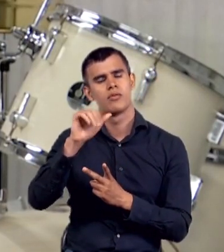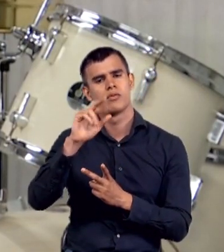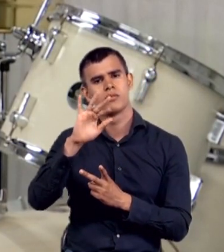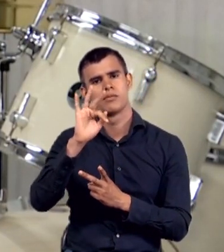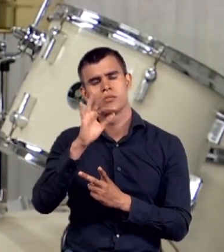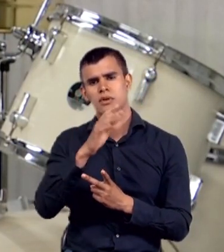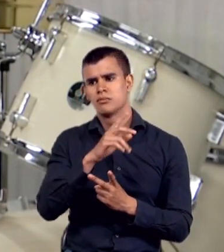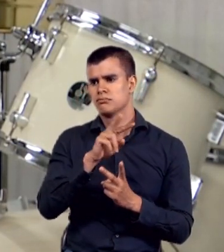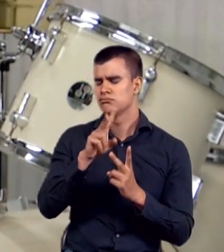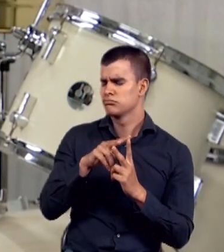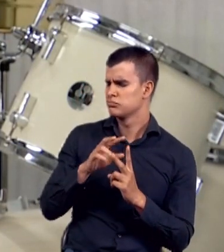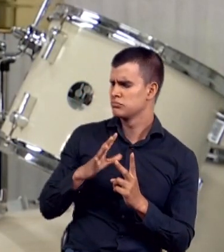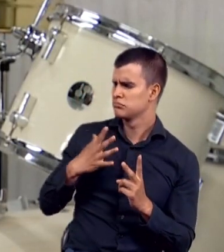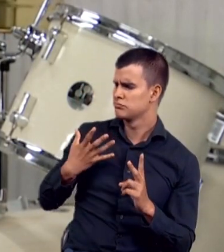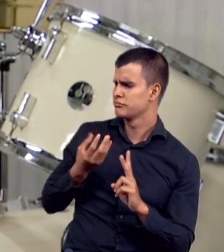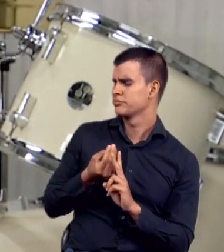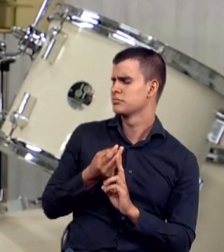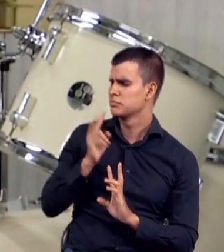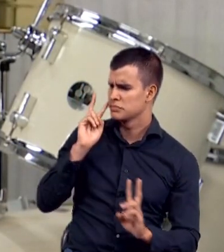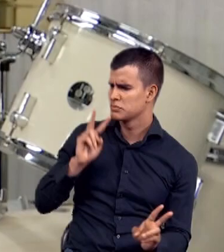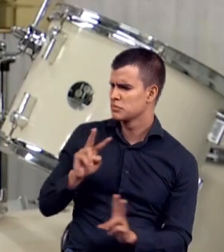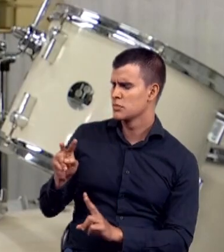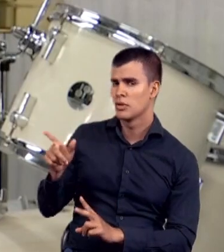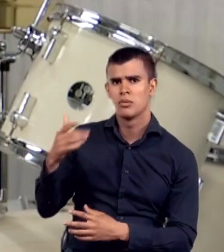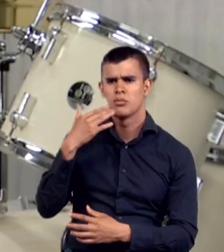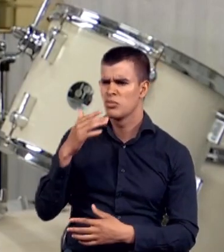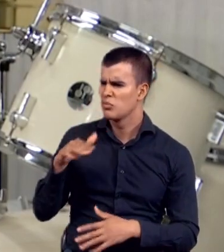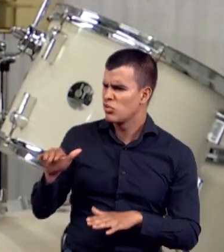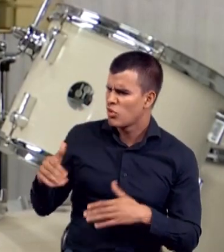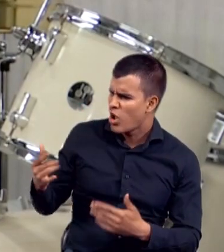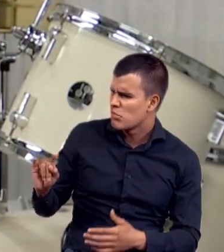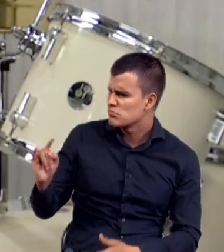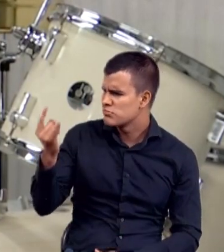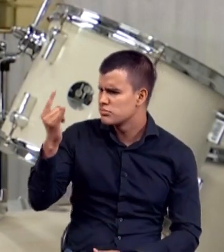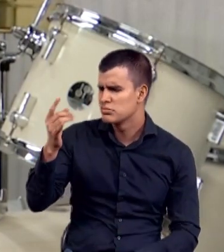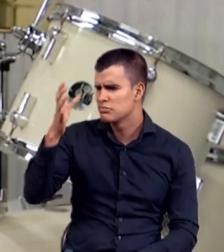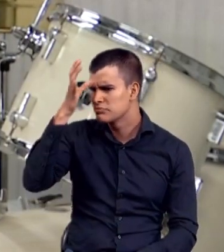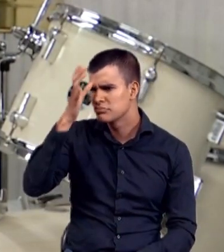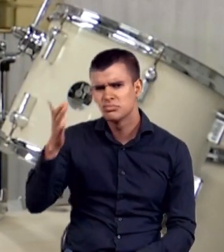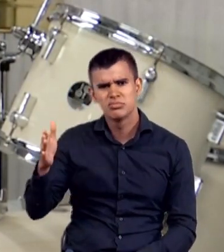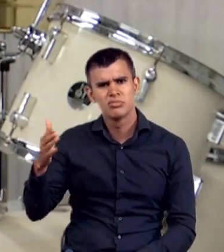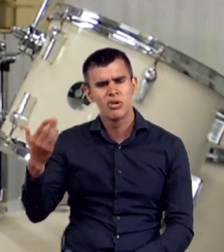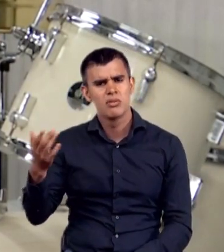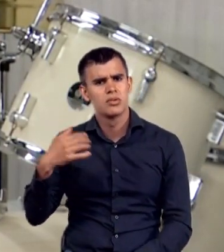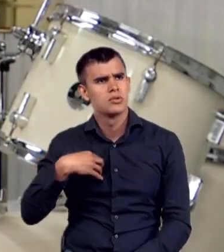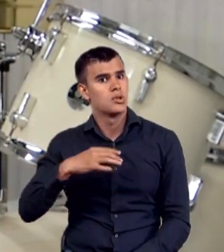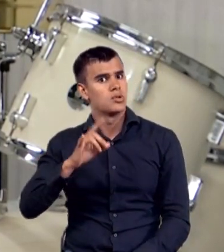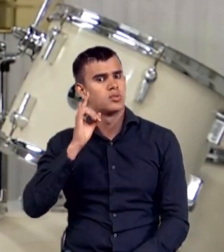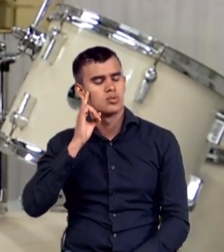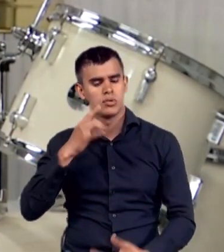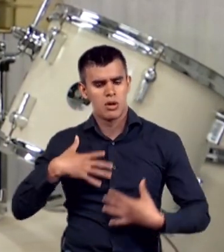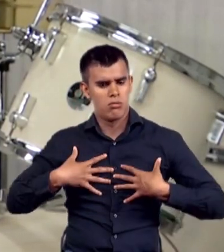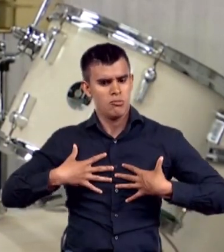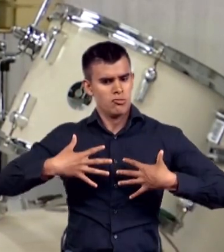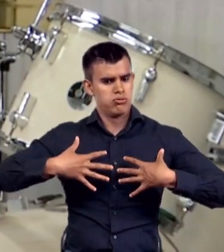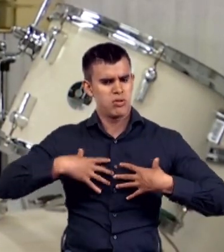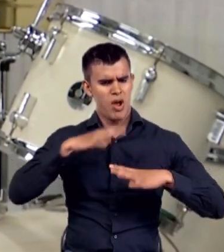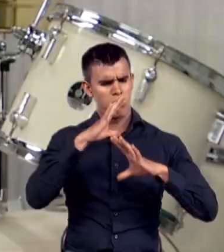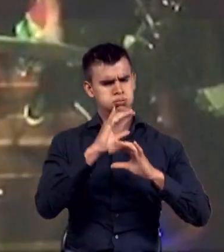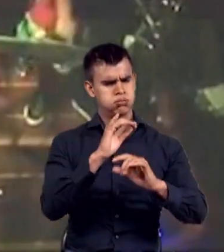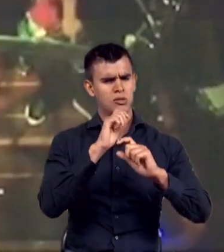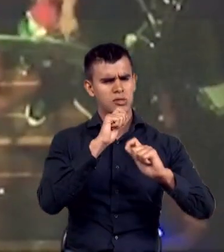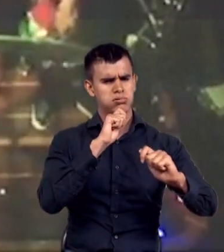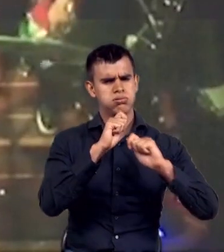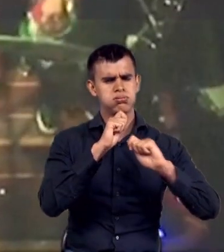quedamos viendo en la banda como así, bueno, ¿y esta qué? ¿Cómo así? Y verdad, escuchamos un sonido fuerte,